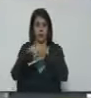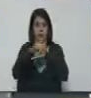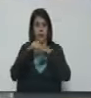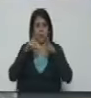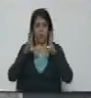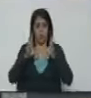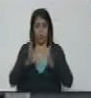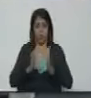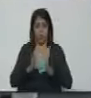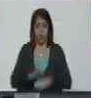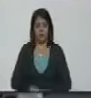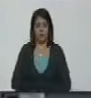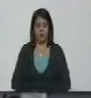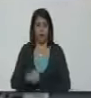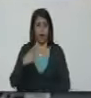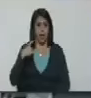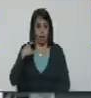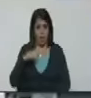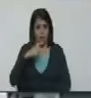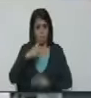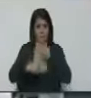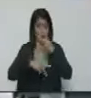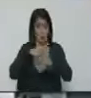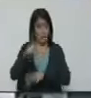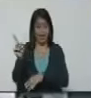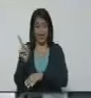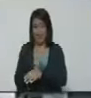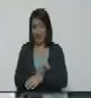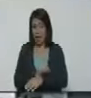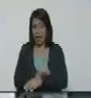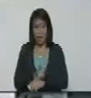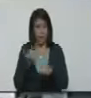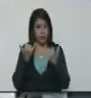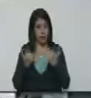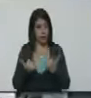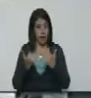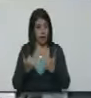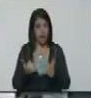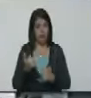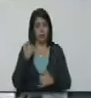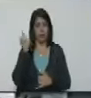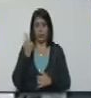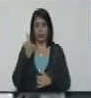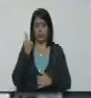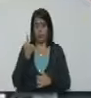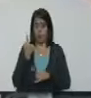gobierno que hay que proceder de inmediato, no solamente